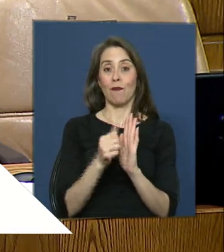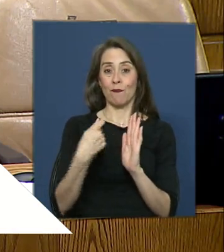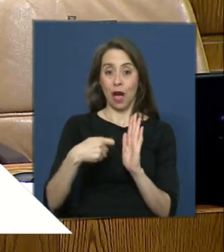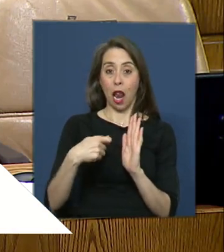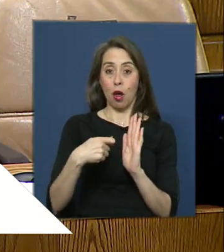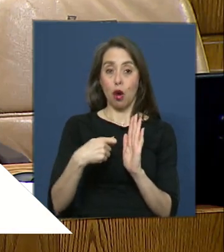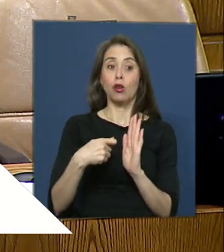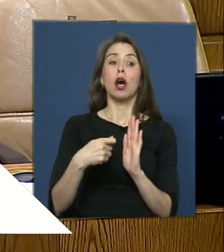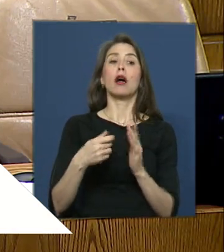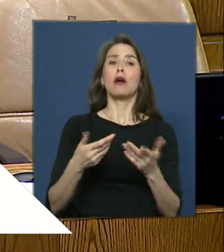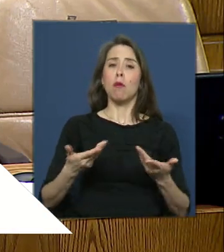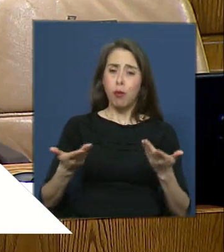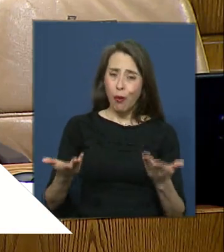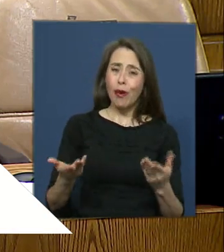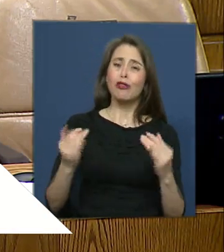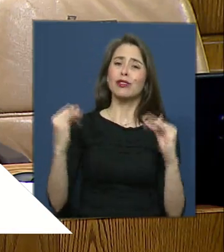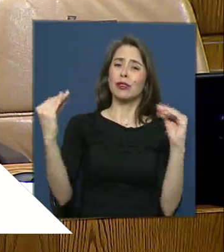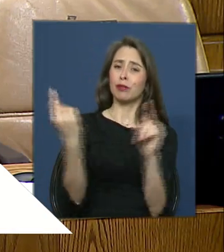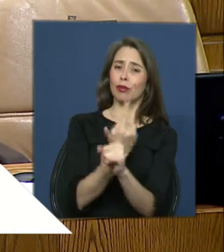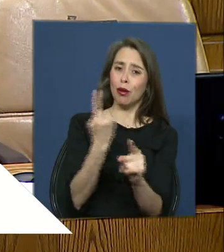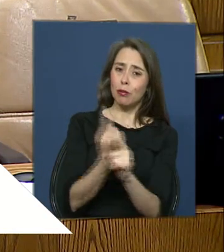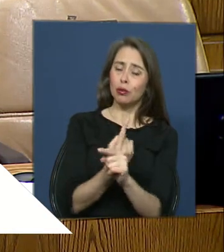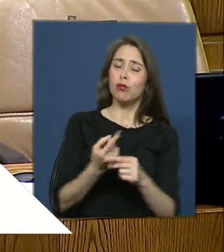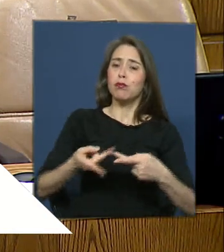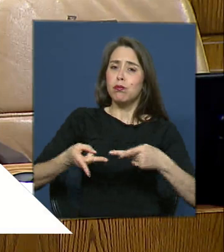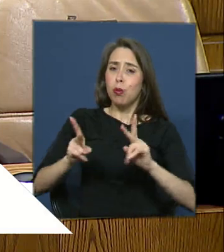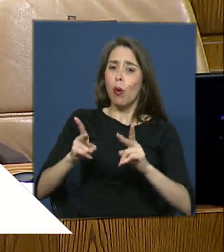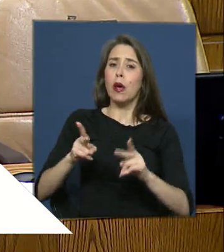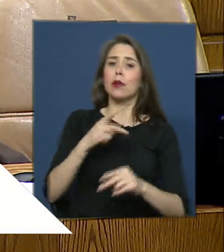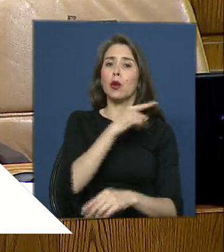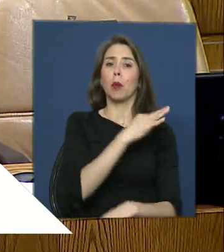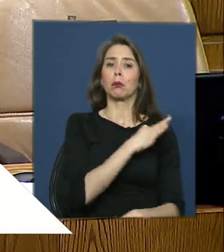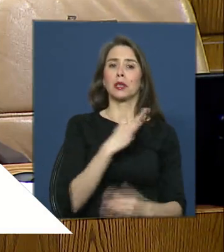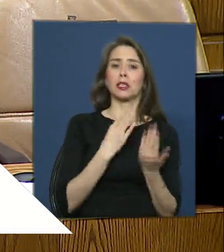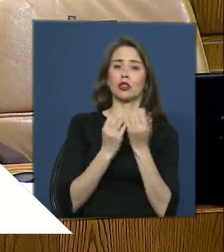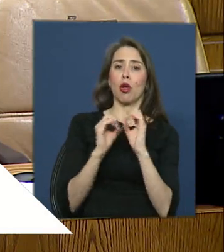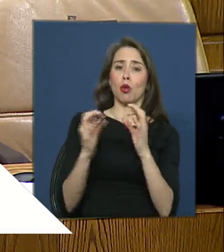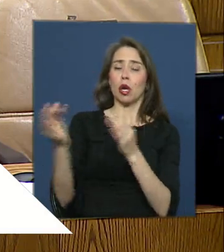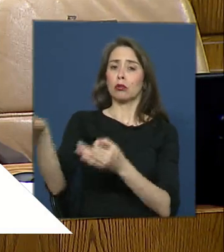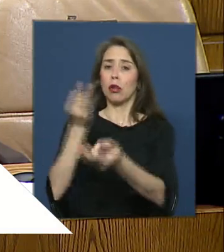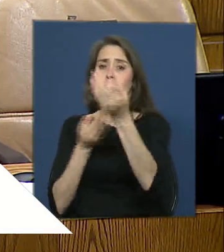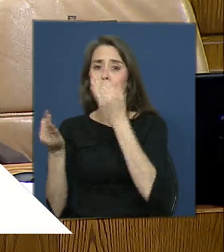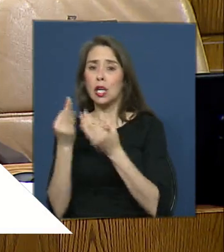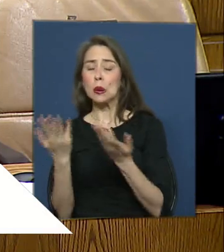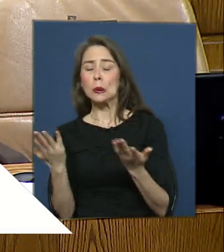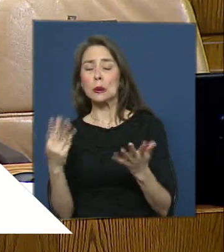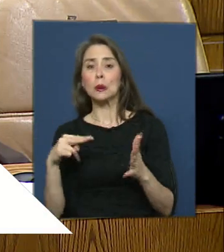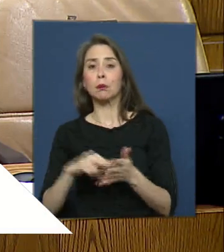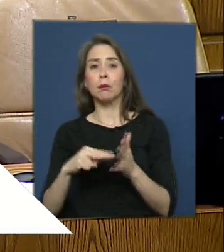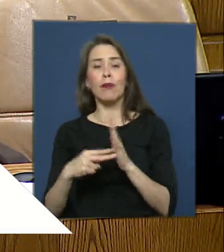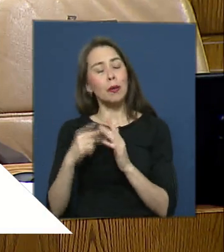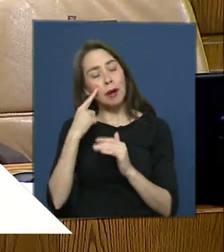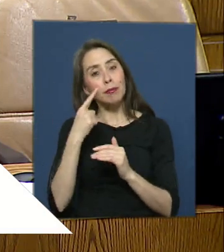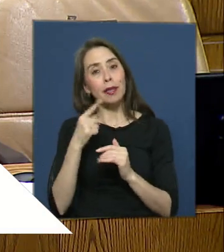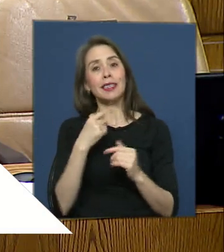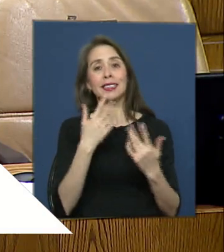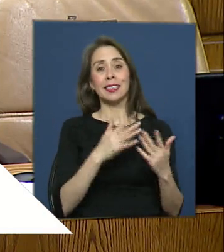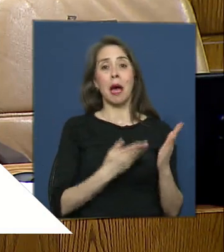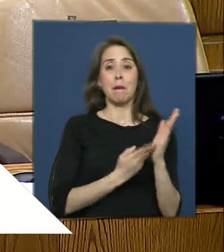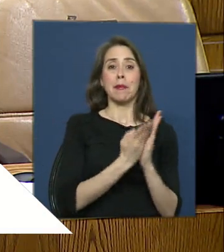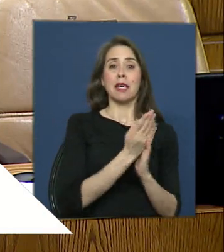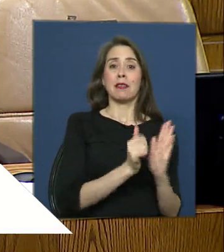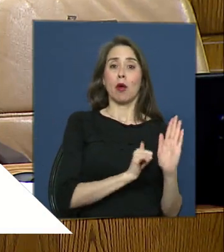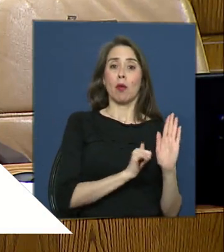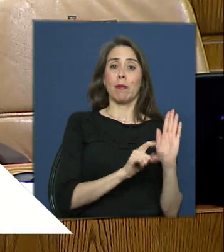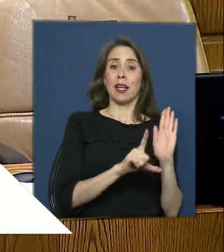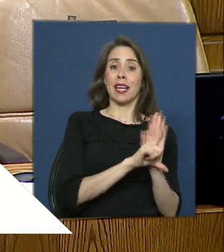la disposición de diálogo, de acogida que ha tenido el Ministerio de Educación frente a problemáticas que van surgiendo en la implementación,